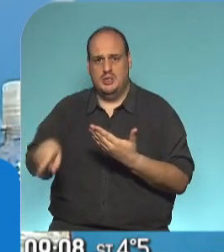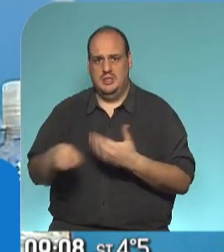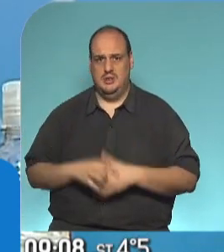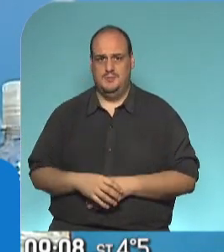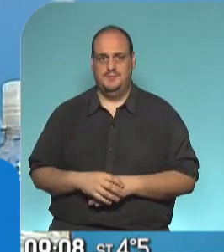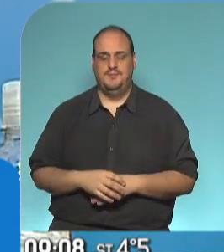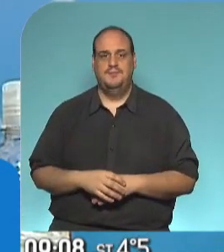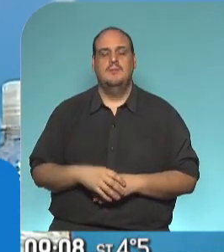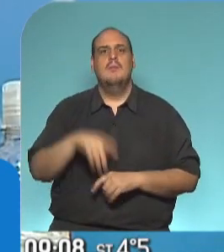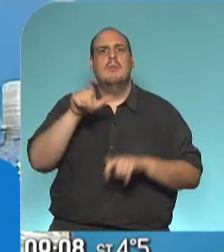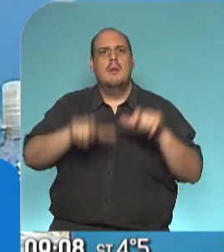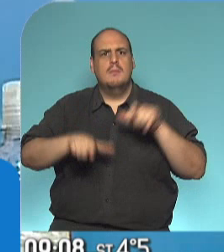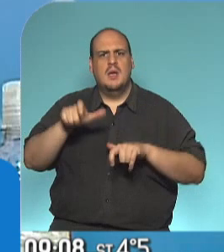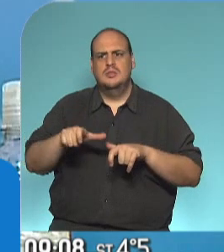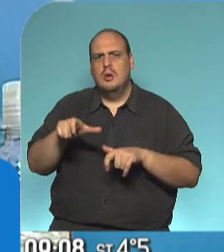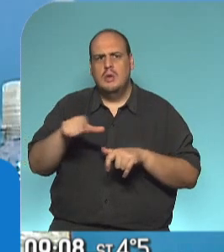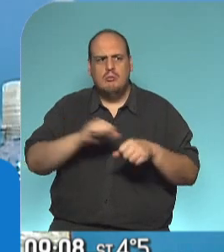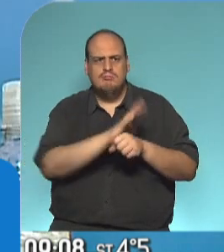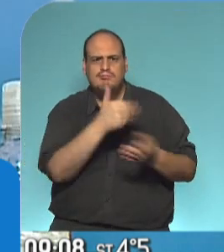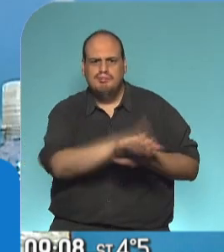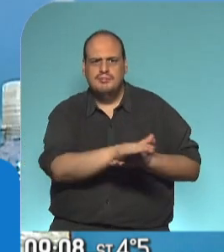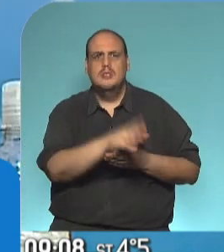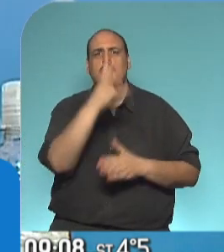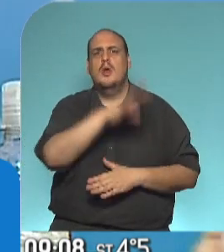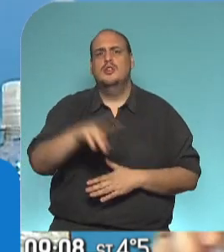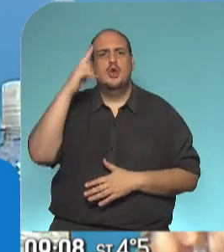73,58%. Los casos que han sido descartados son